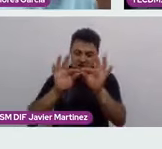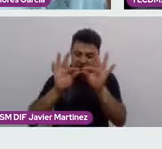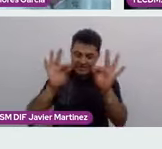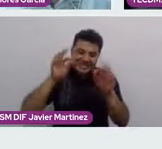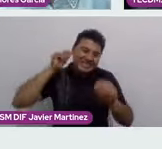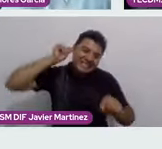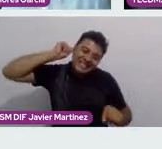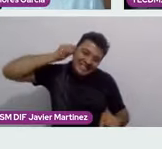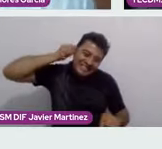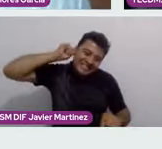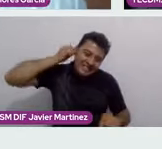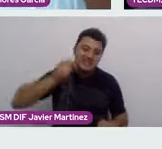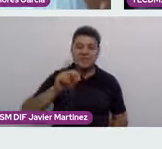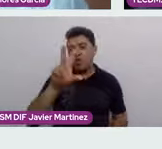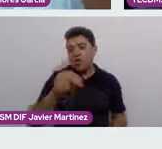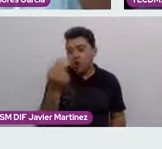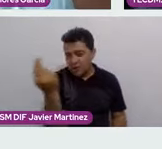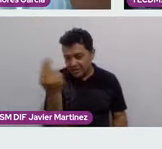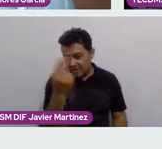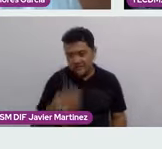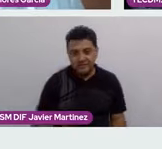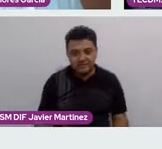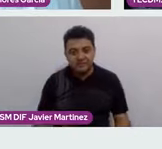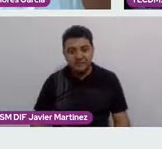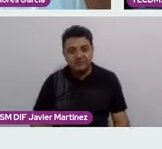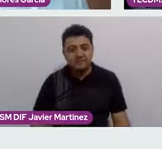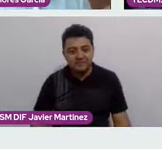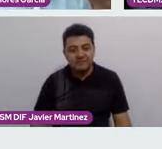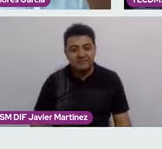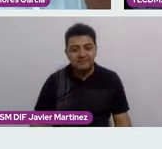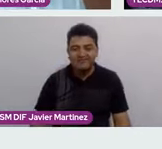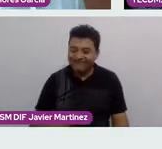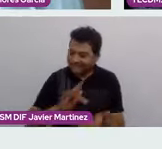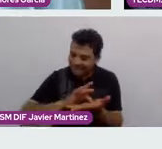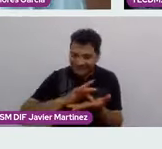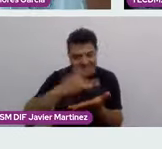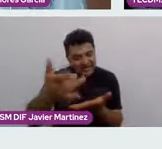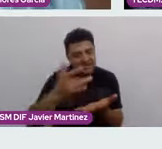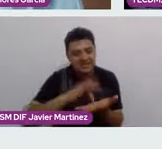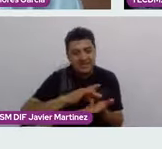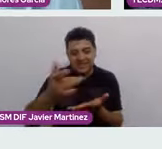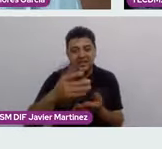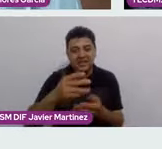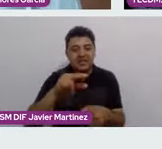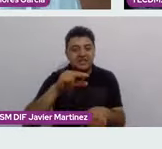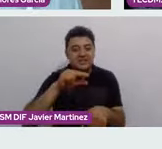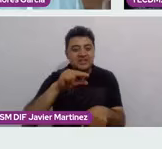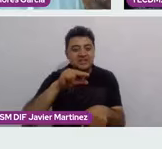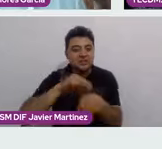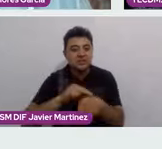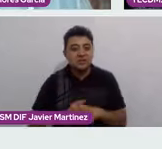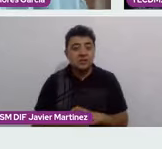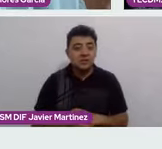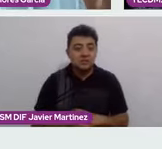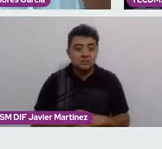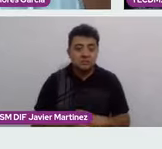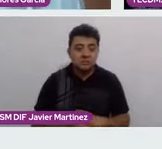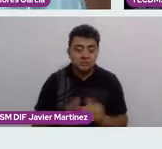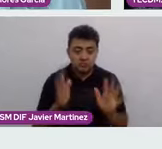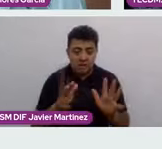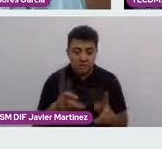Muchísimas, muchísimas gracias, doctor. Pues ya no tenemos más preguntas, sin lugar a dudas. Fue una